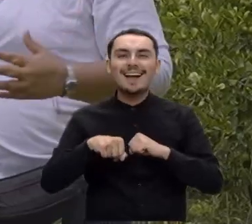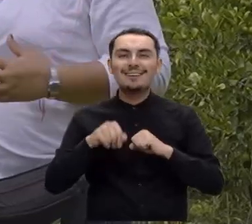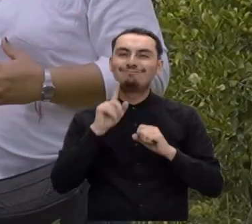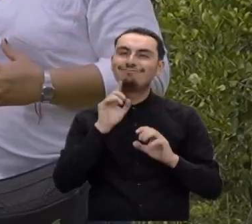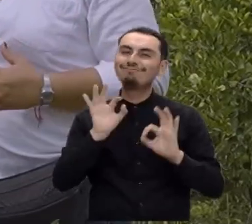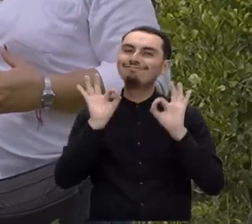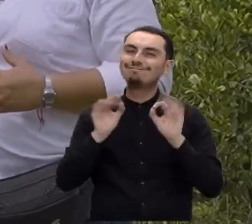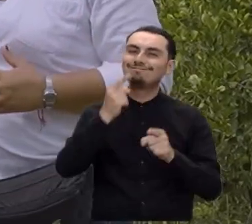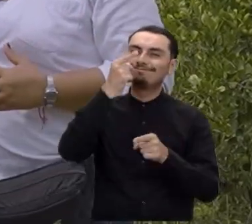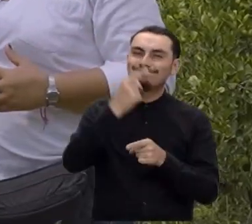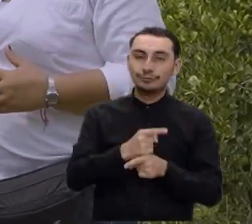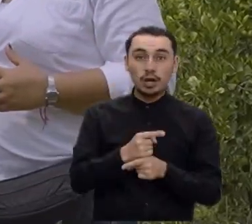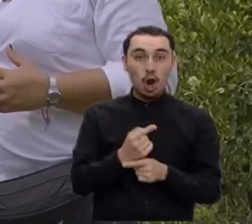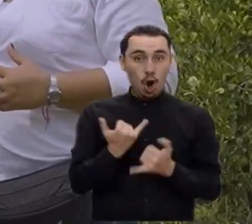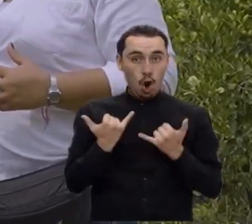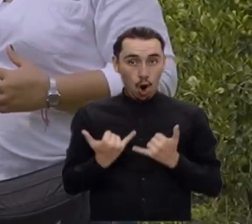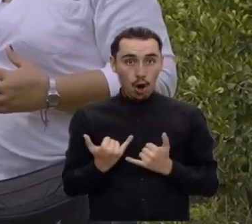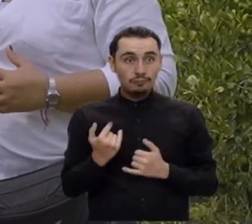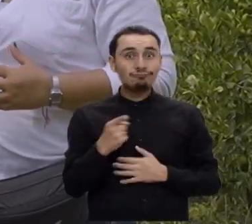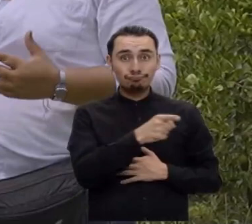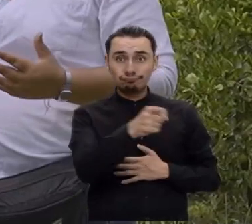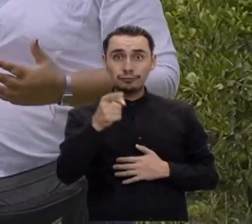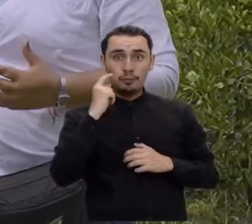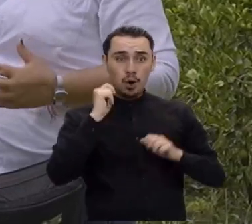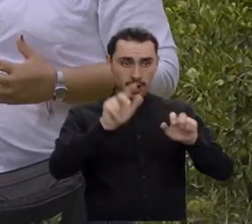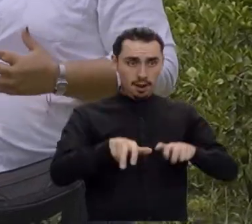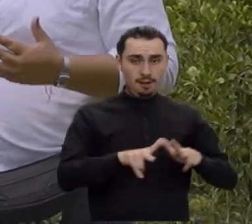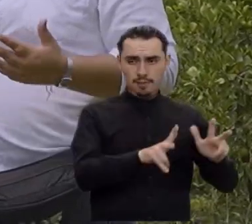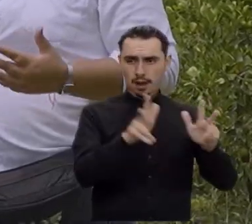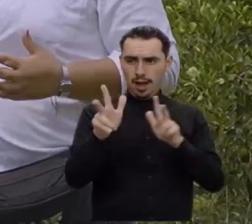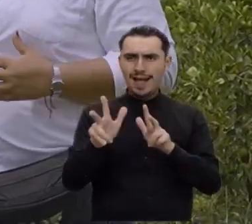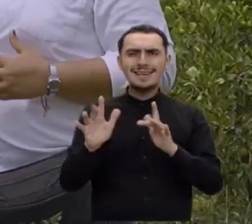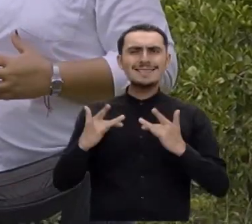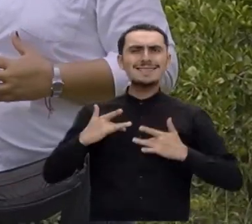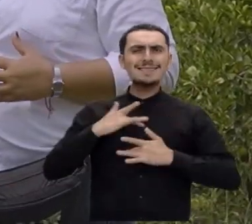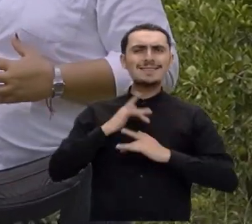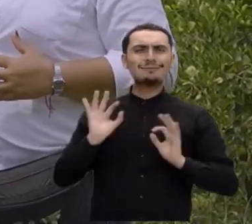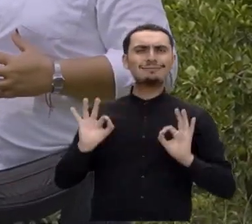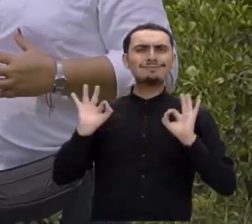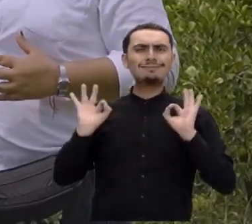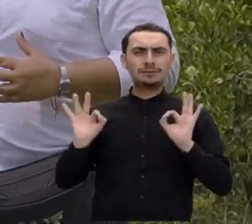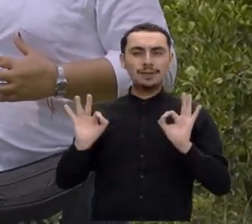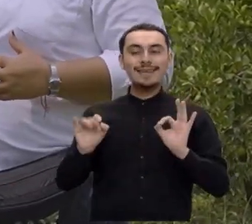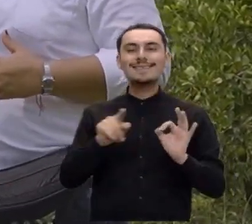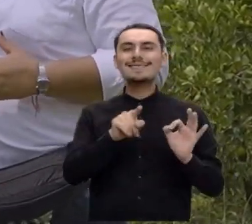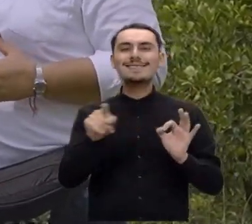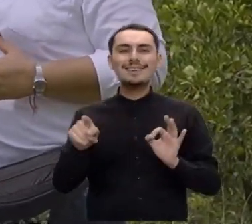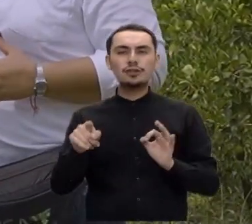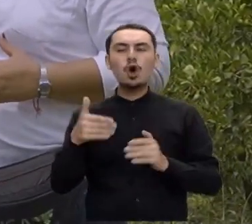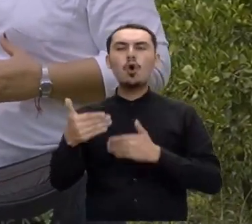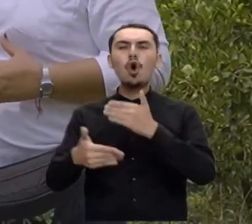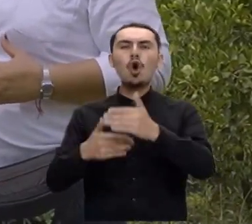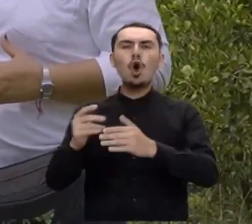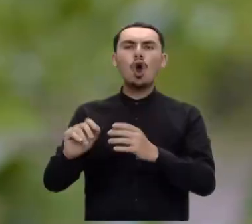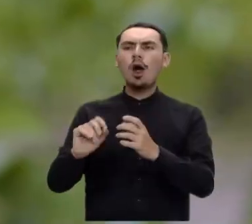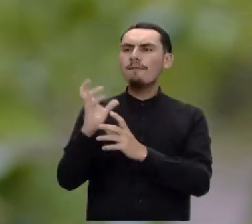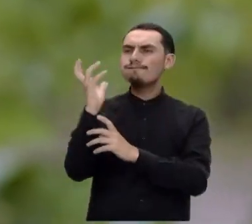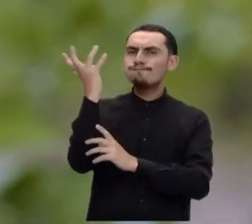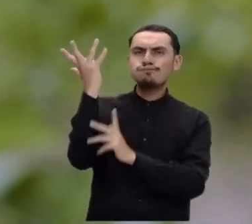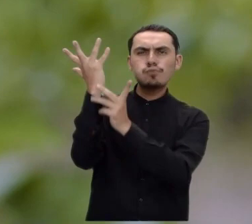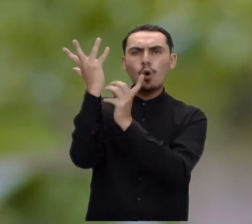están dando resultados. Hoy podemos observar un cultivo sano, ¿sí?, y con una muy buena